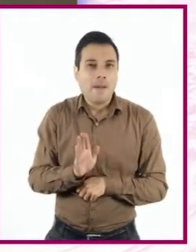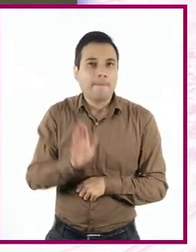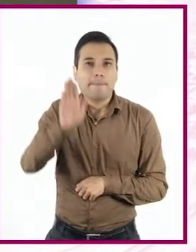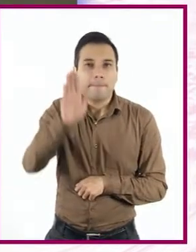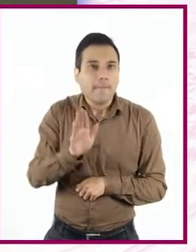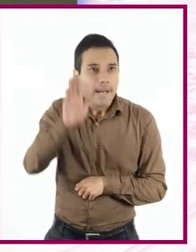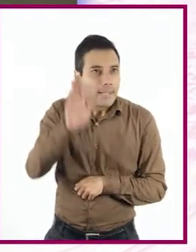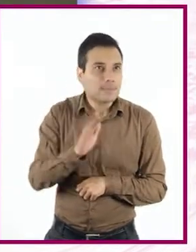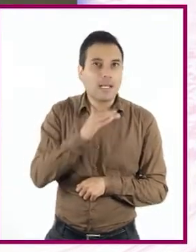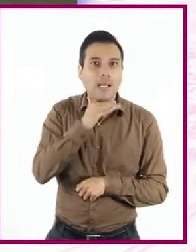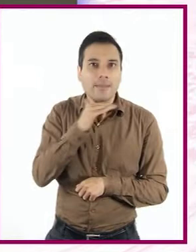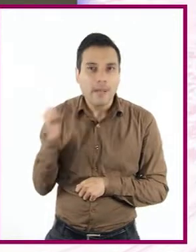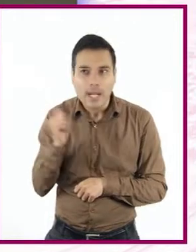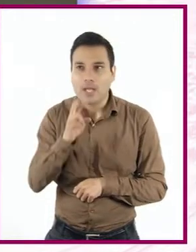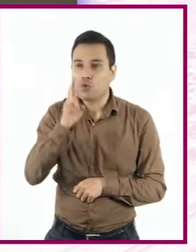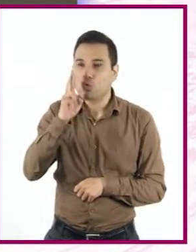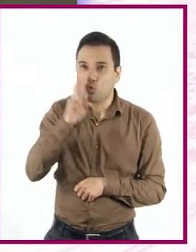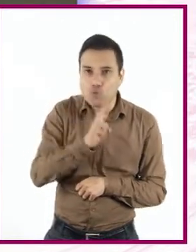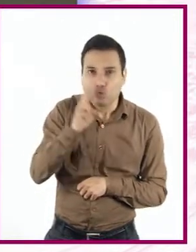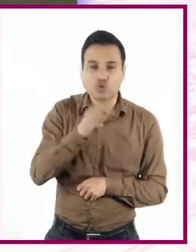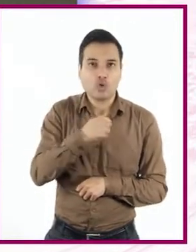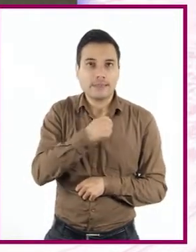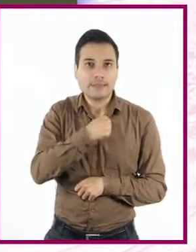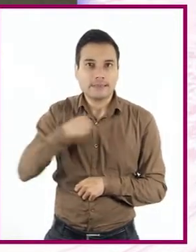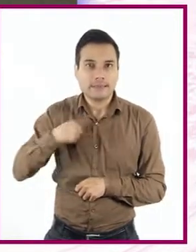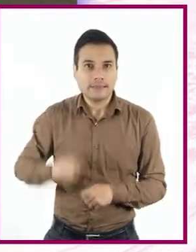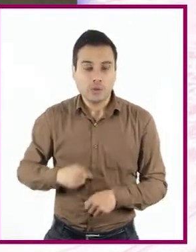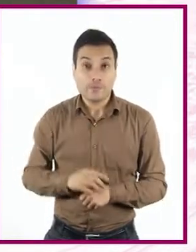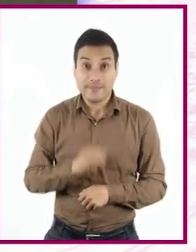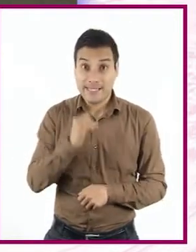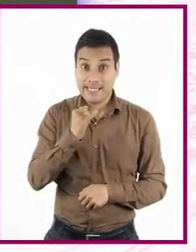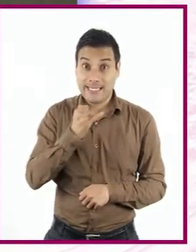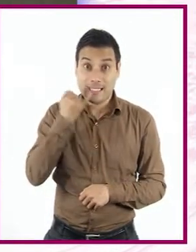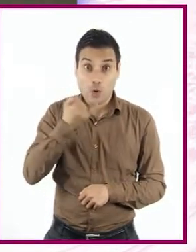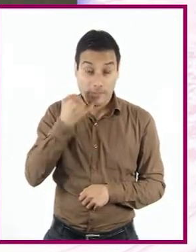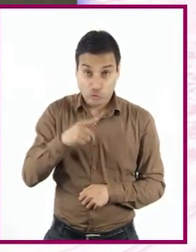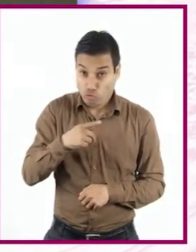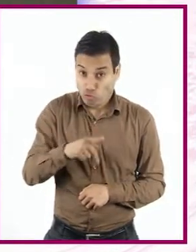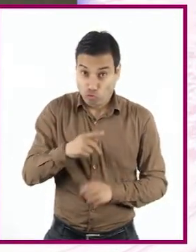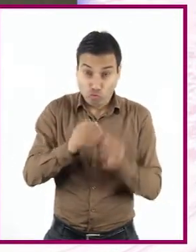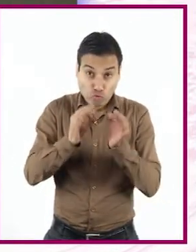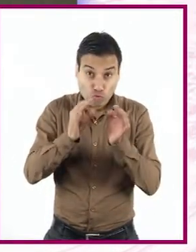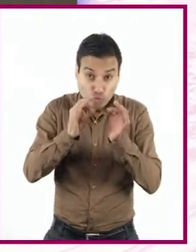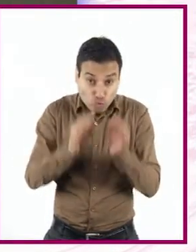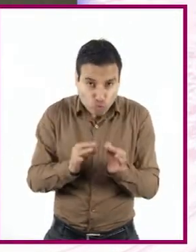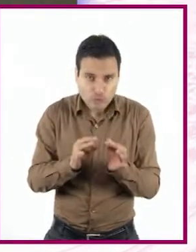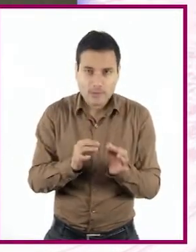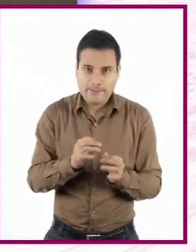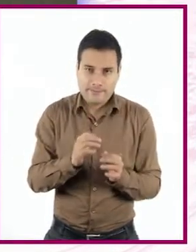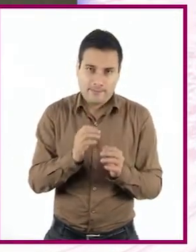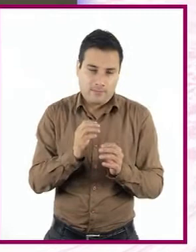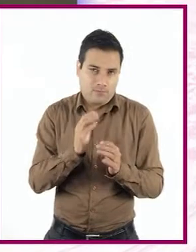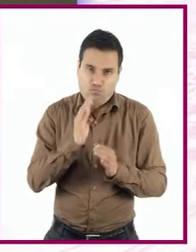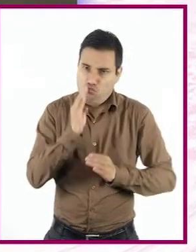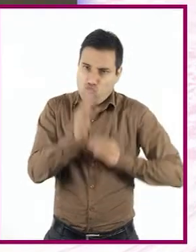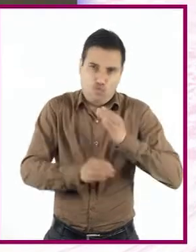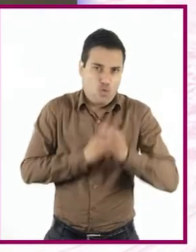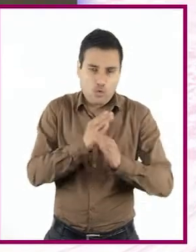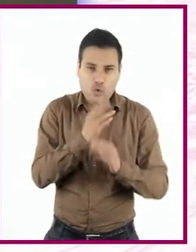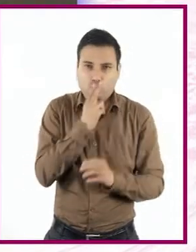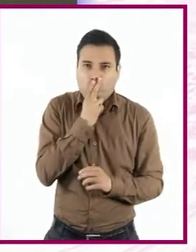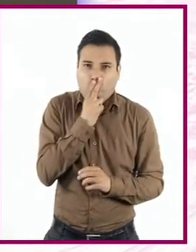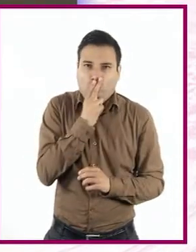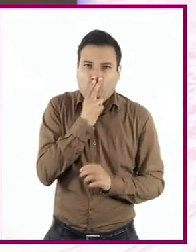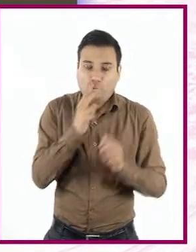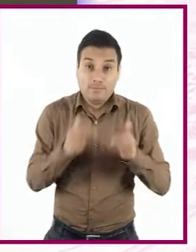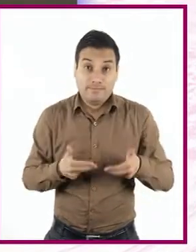del ruso o del chino. Las lenguas originarias son un patrimonio de la humanidad, pero